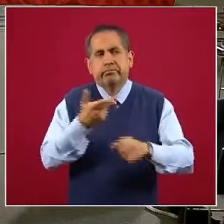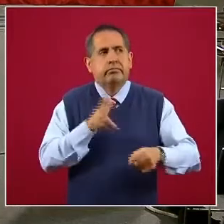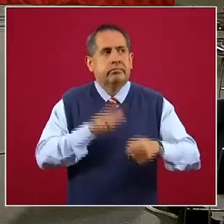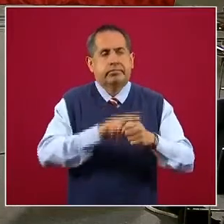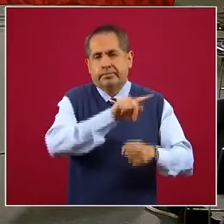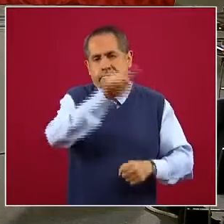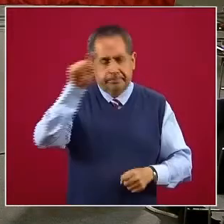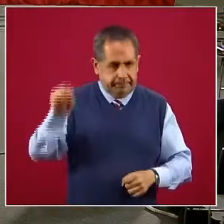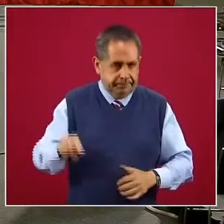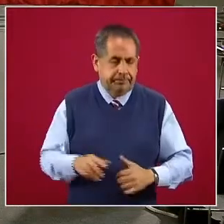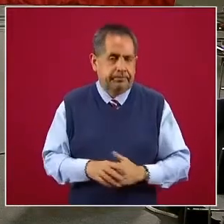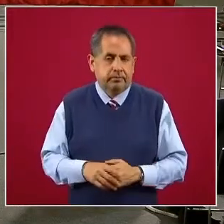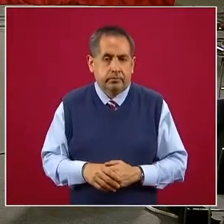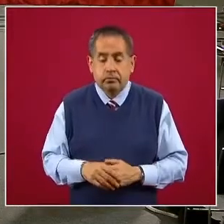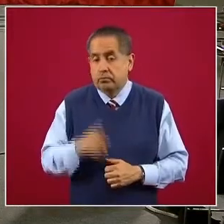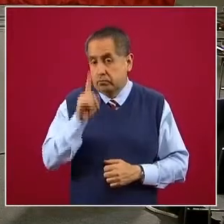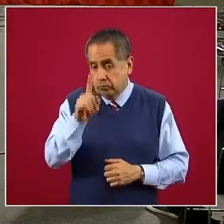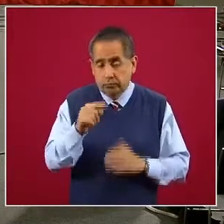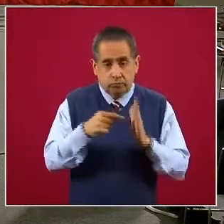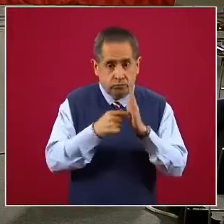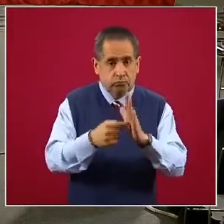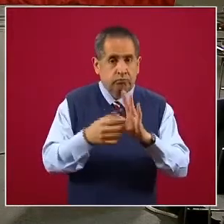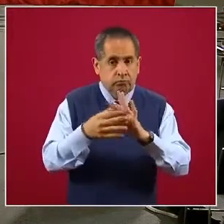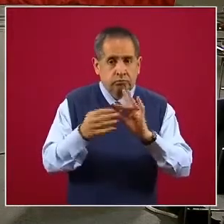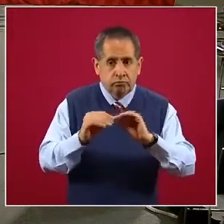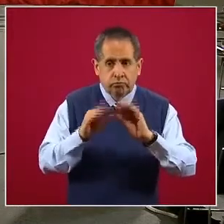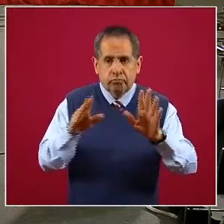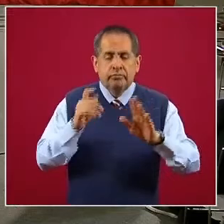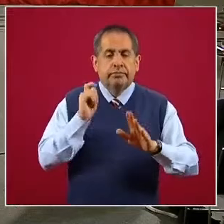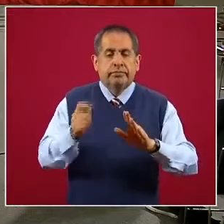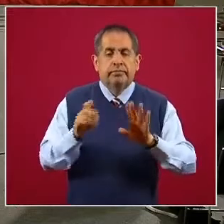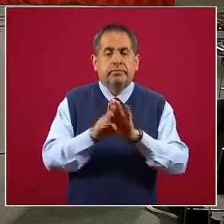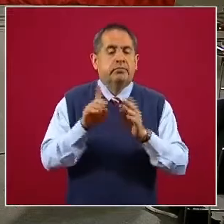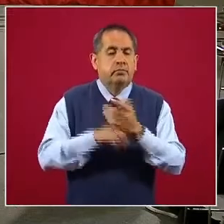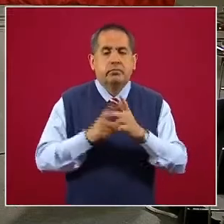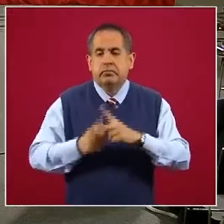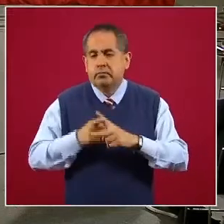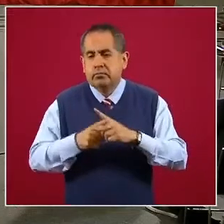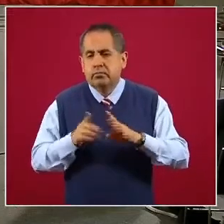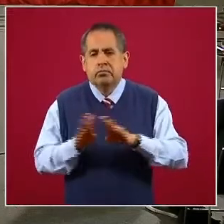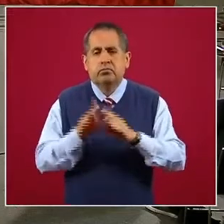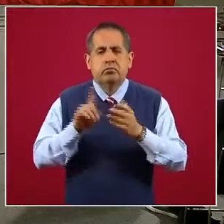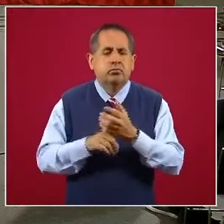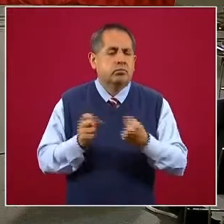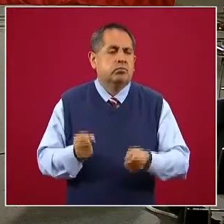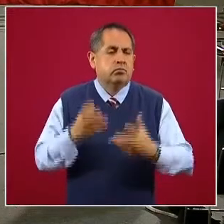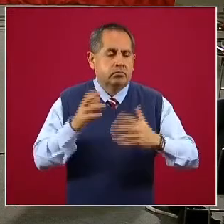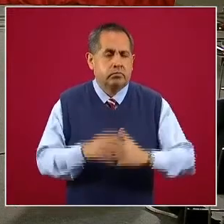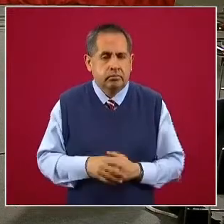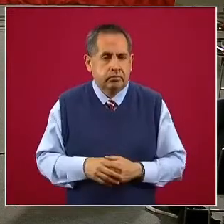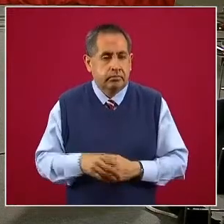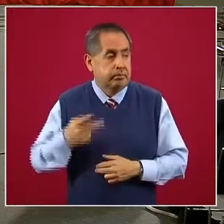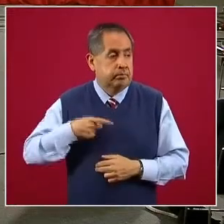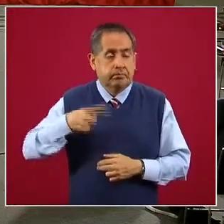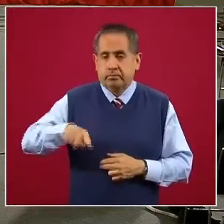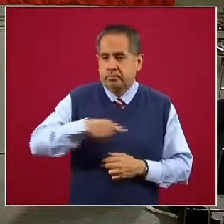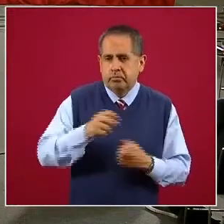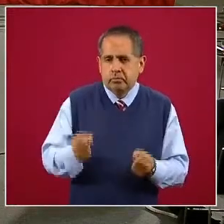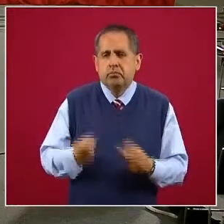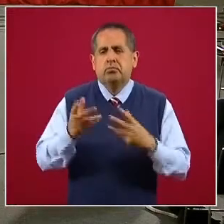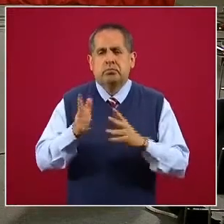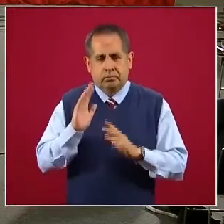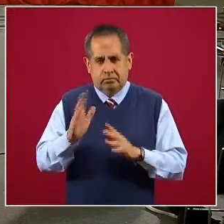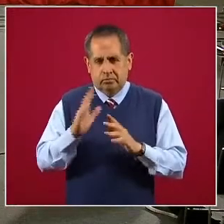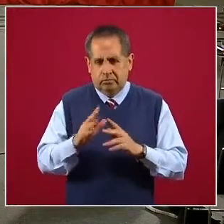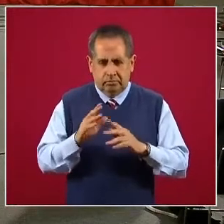unidades médicas. Y un dato que ya también veníamos presentando es la estimación de los recuperados, es decir, cuántas personas ya